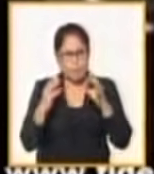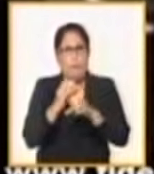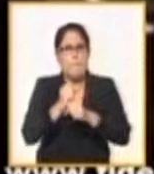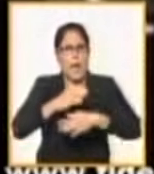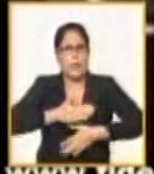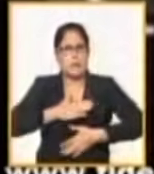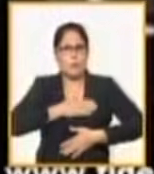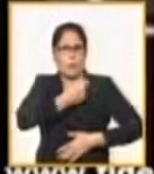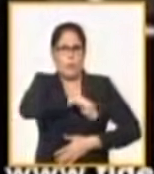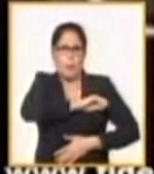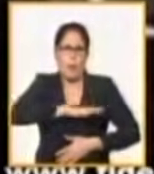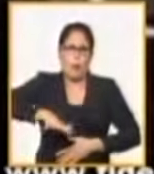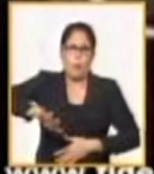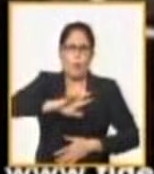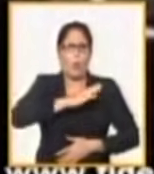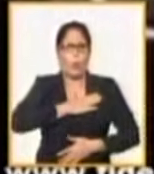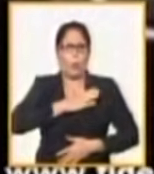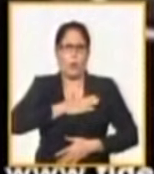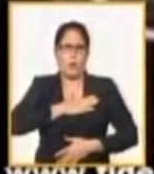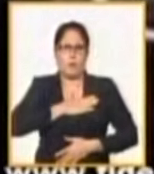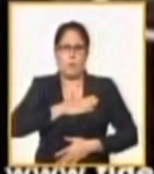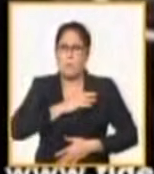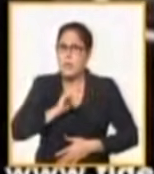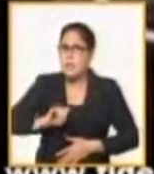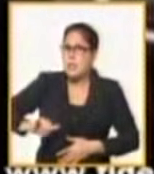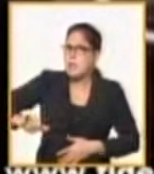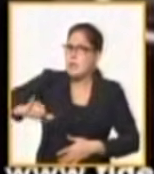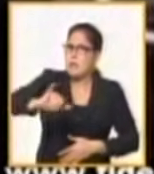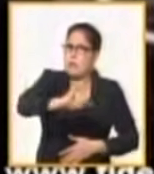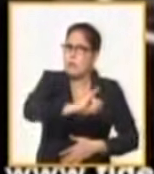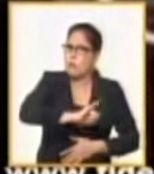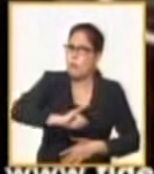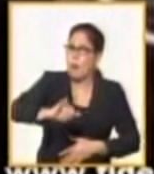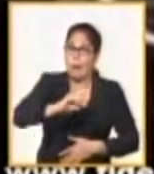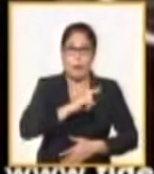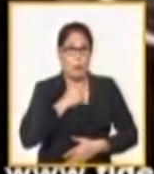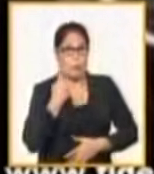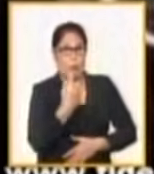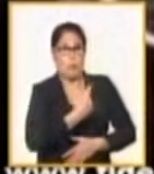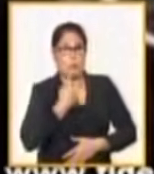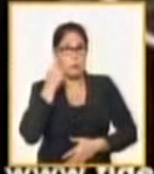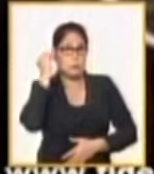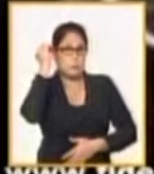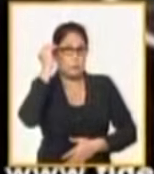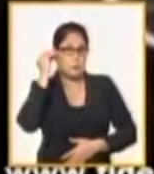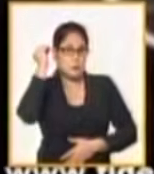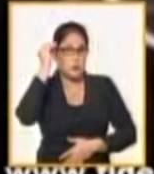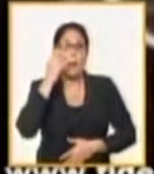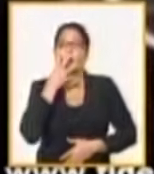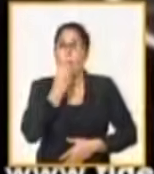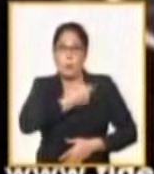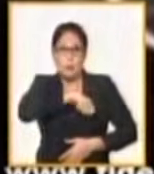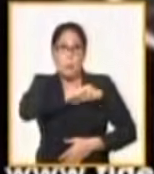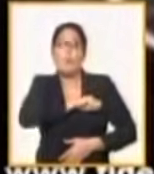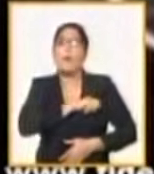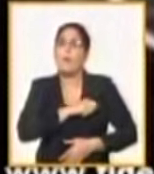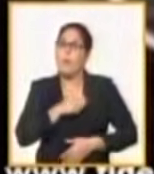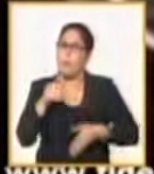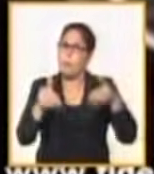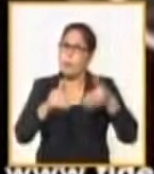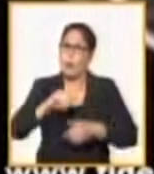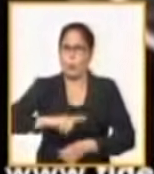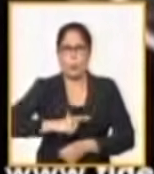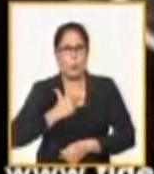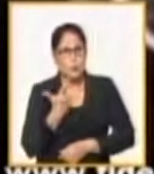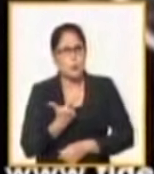del pueblo. Y al igual que nosotros hemos querido para el pueblo una